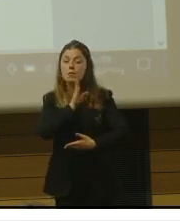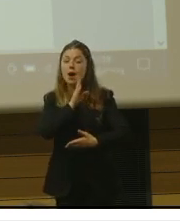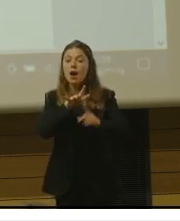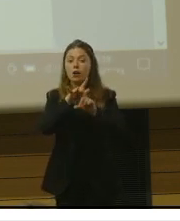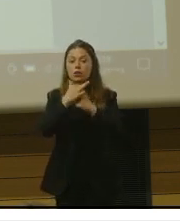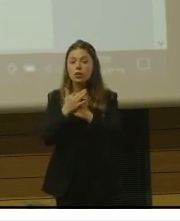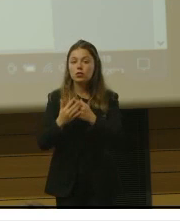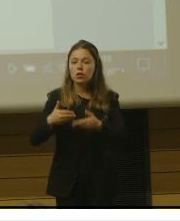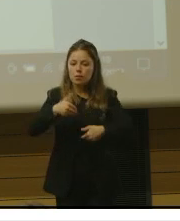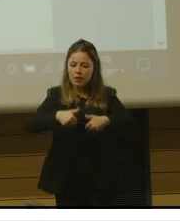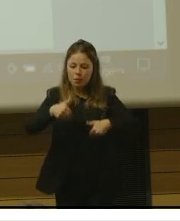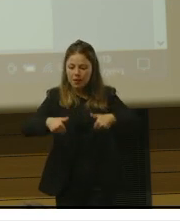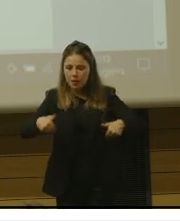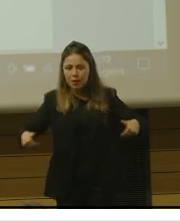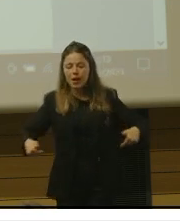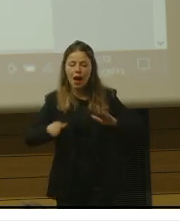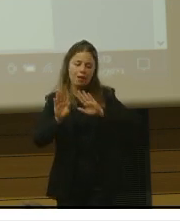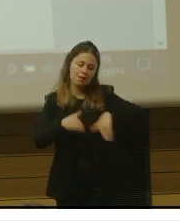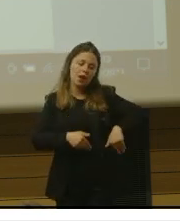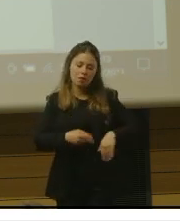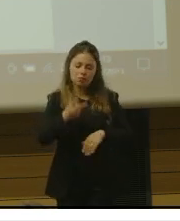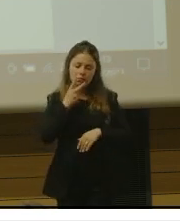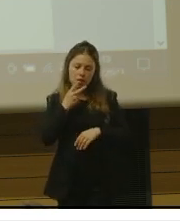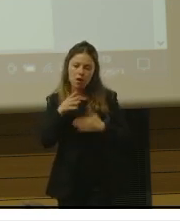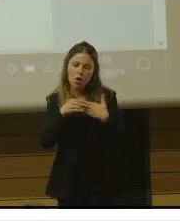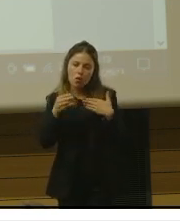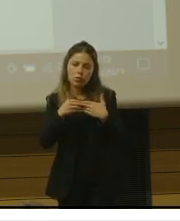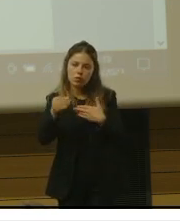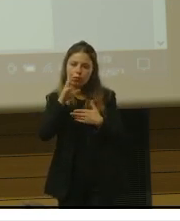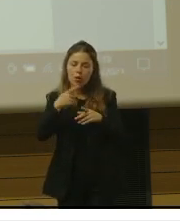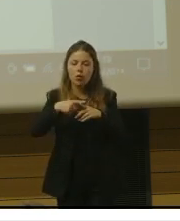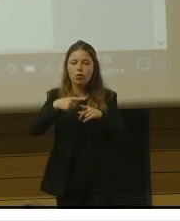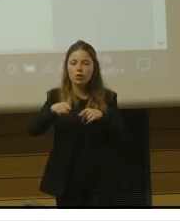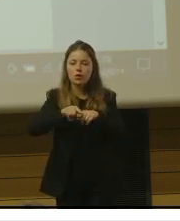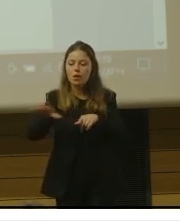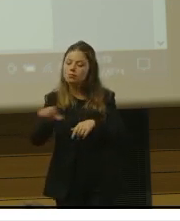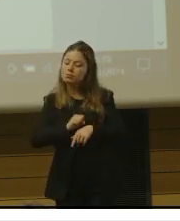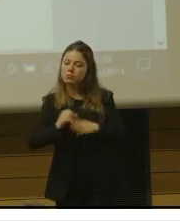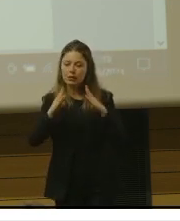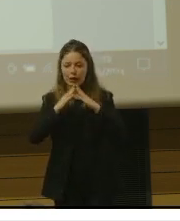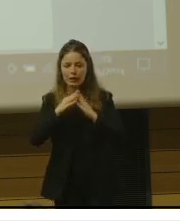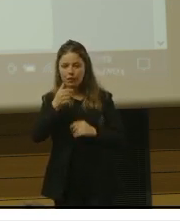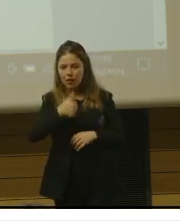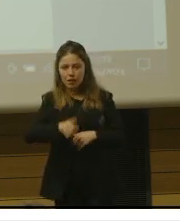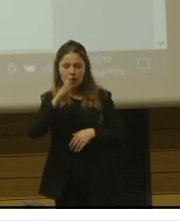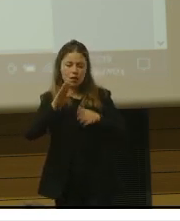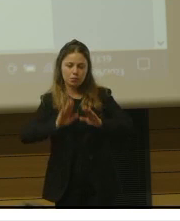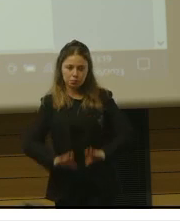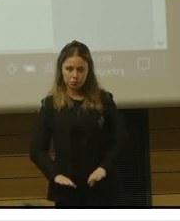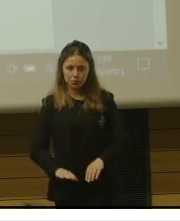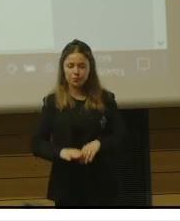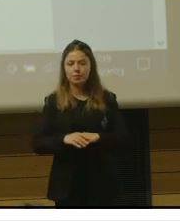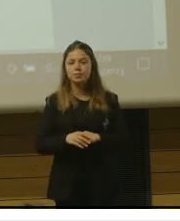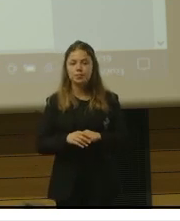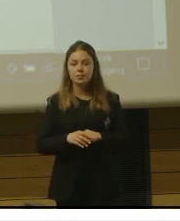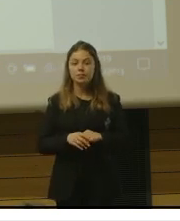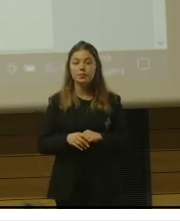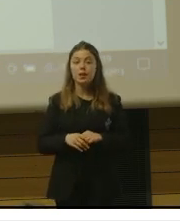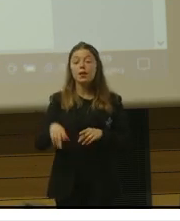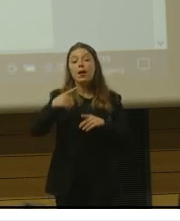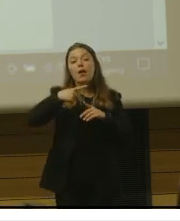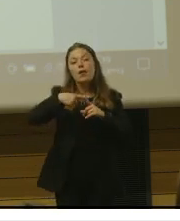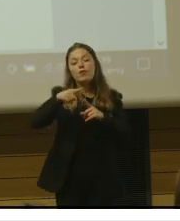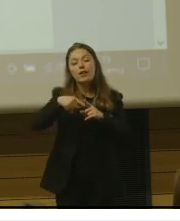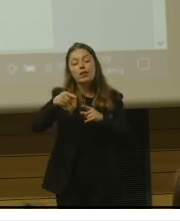contexto muy demandante, pues acabe utilizando el cigarrillo porque es una de las cosas que puede tener más a mano en su casa, ¿no? Hay una serie de factores